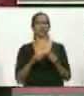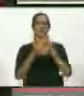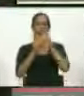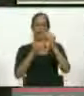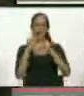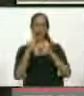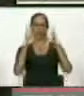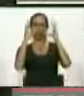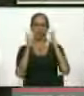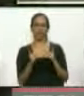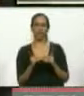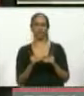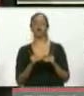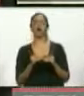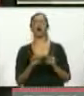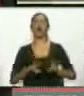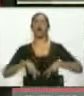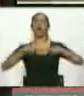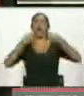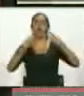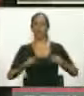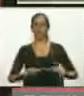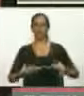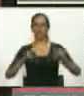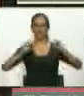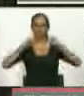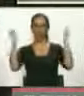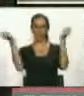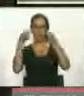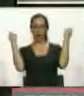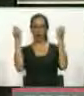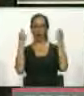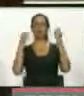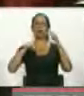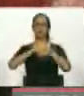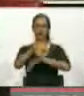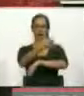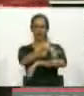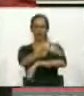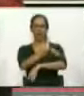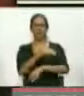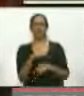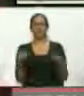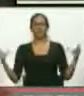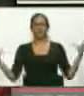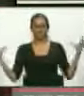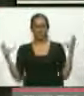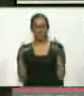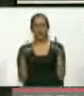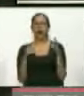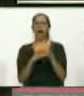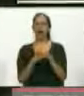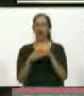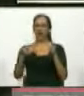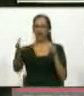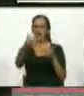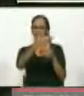se definen el marketing político se van a la calle aglutinan acaudalas